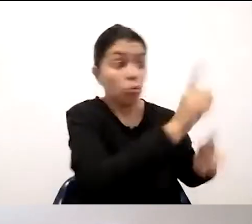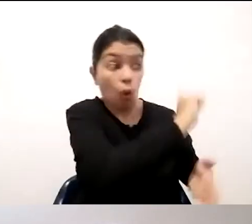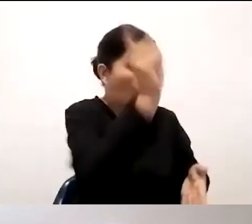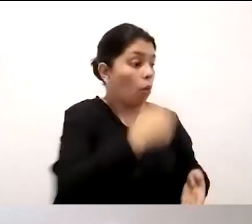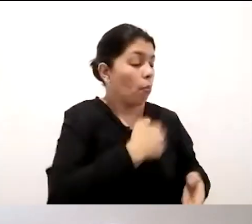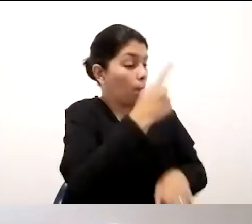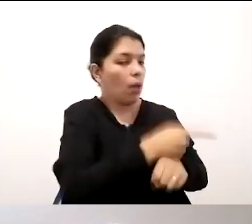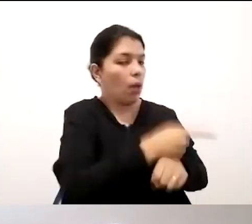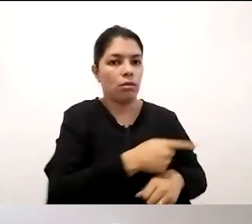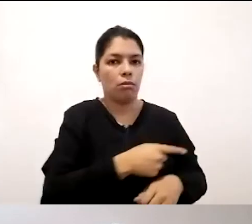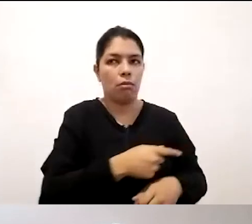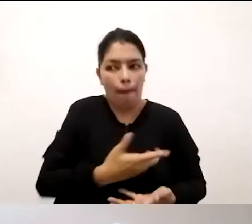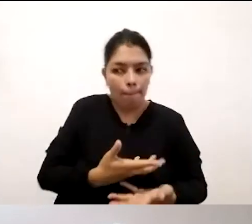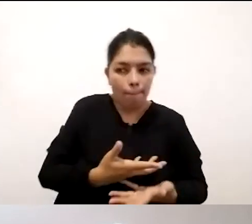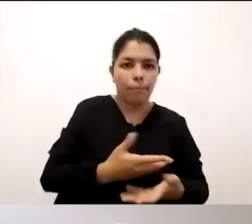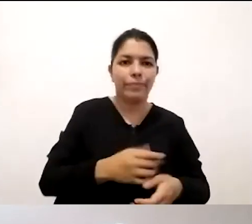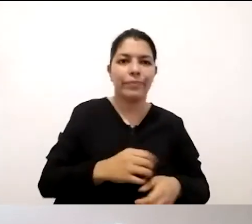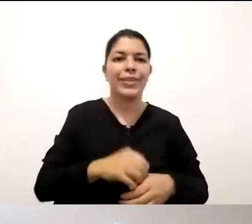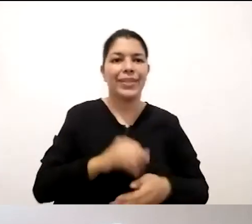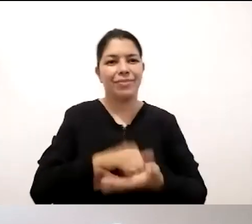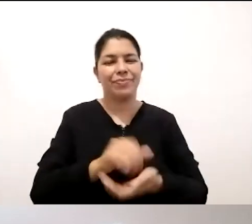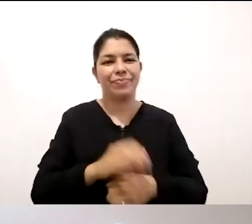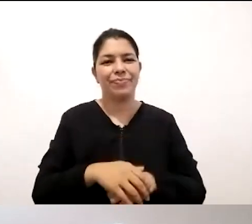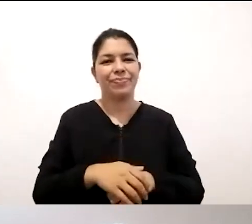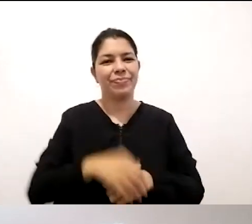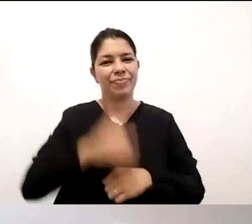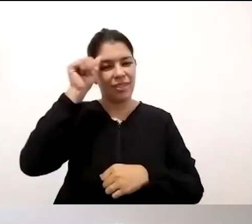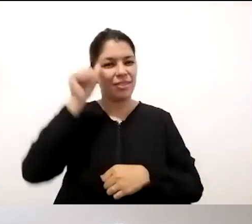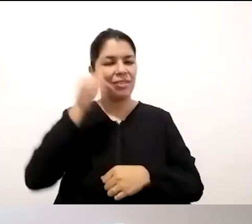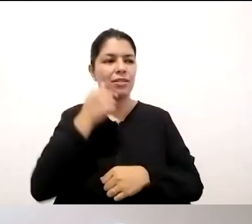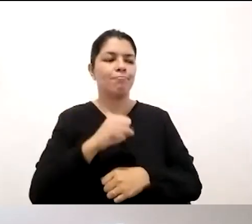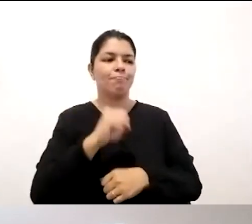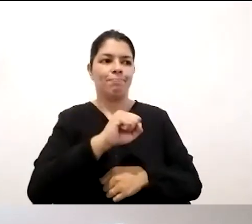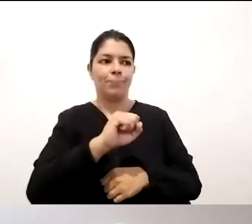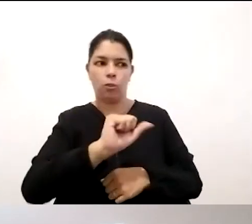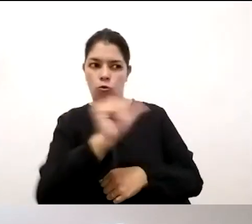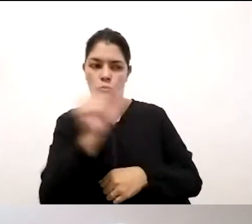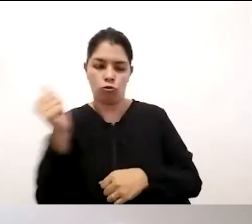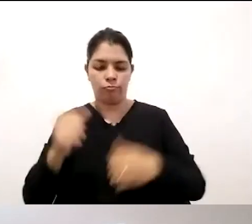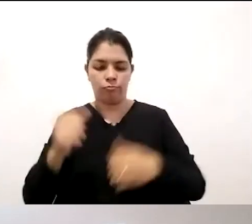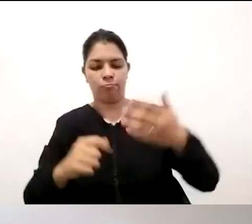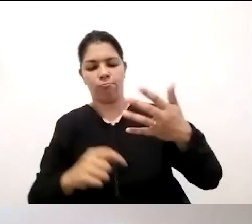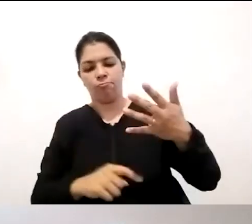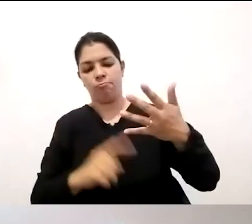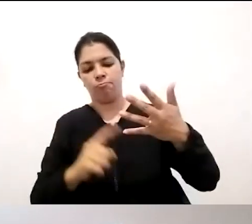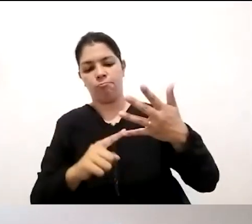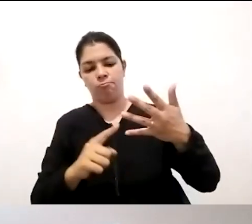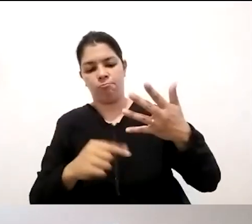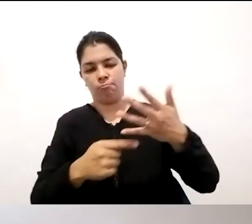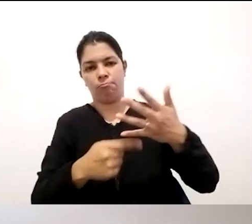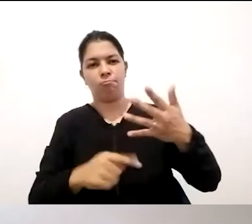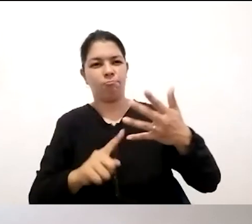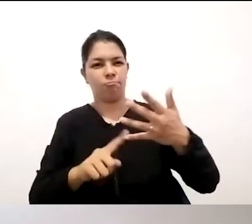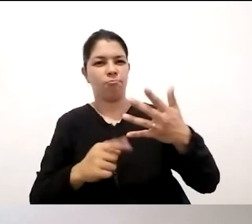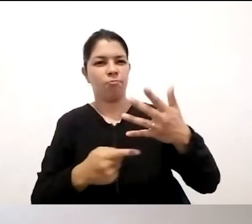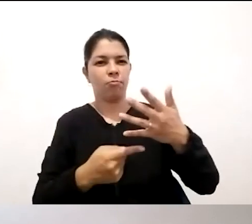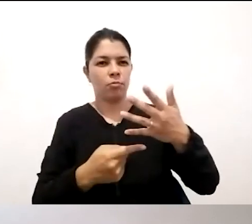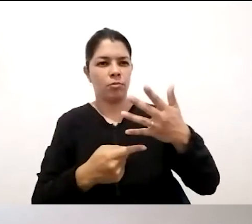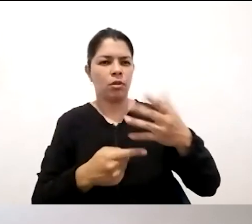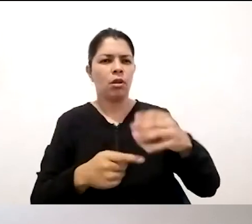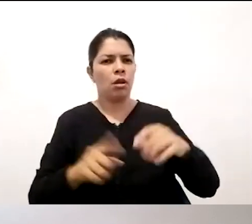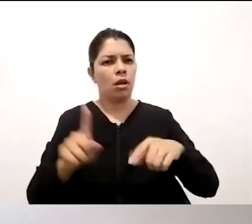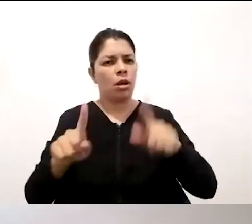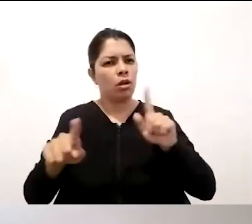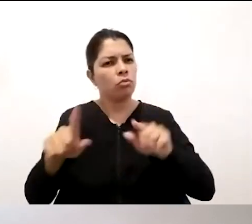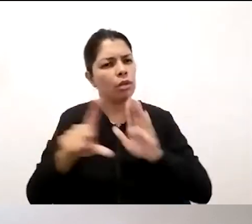hay otros dos tipos de violencia que digamos que puede que se mencionen en algunos puntos de la ley,